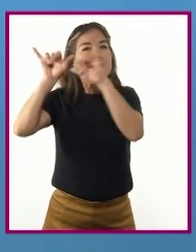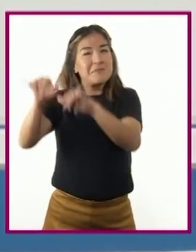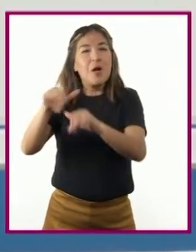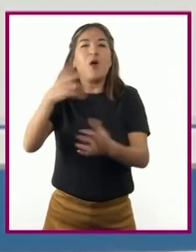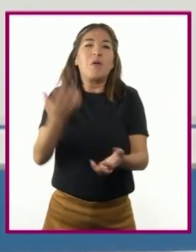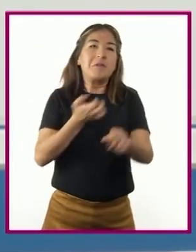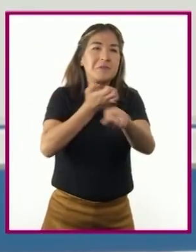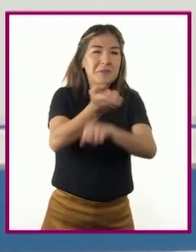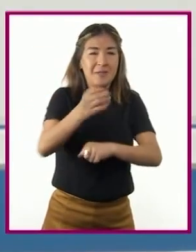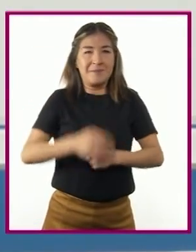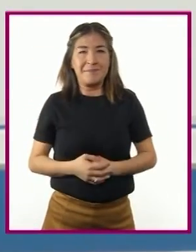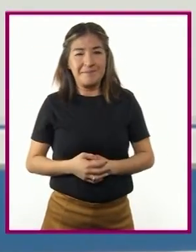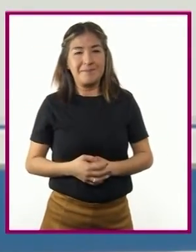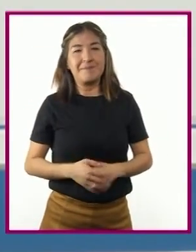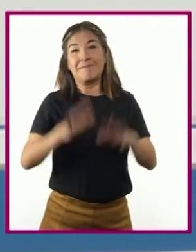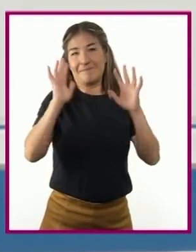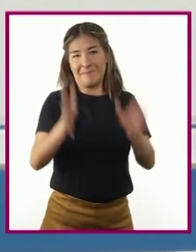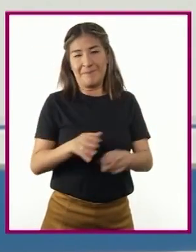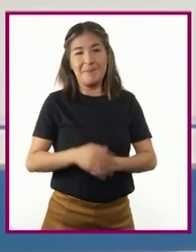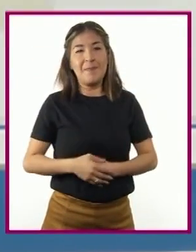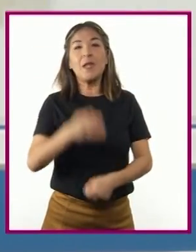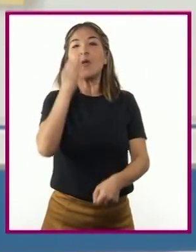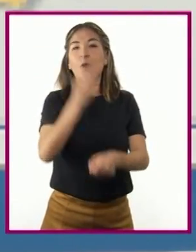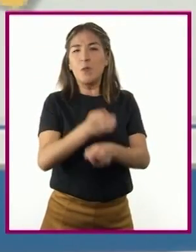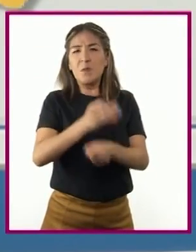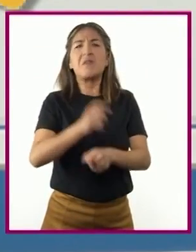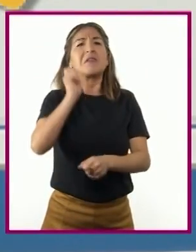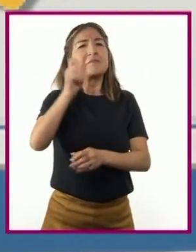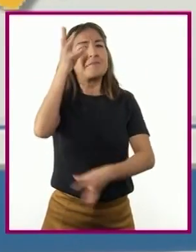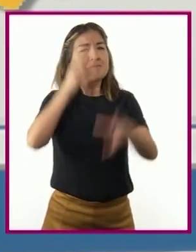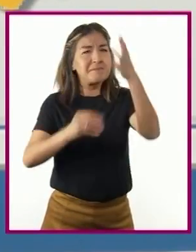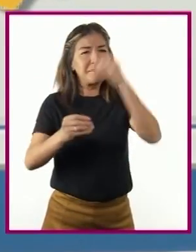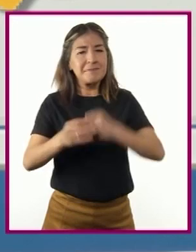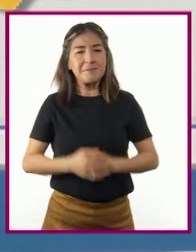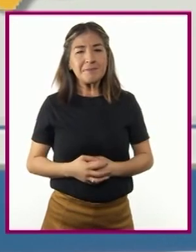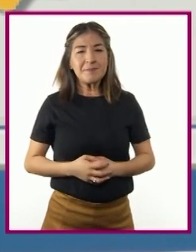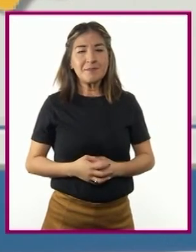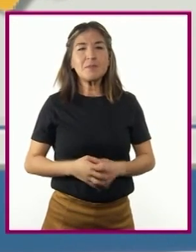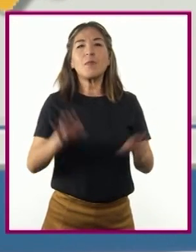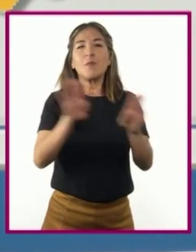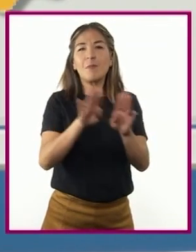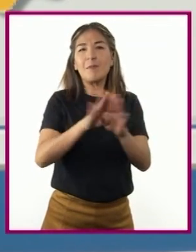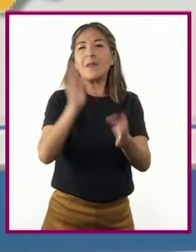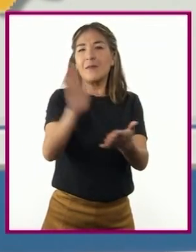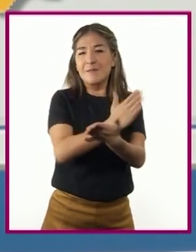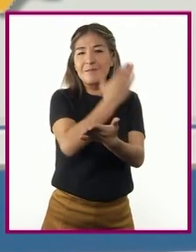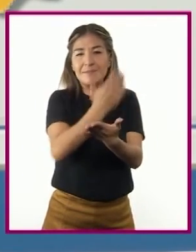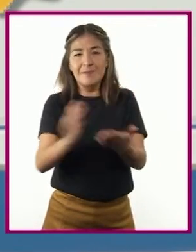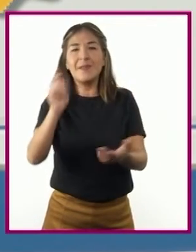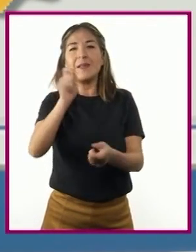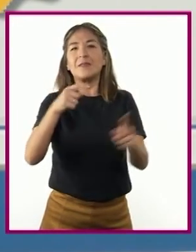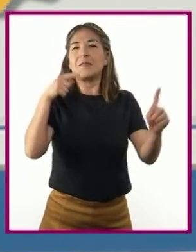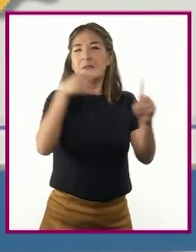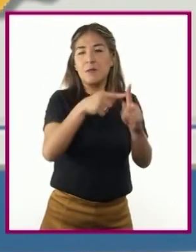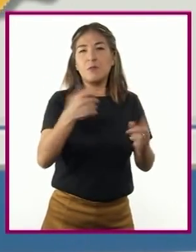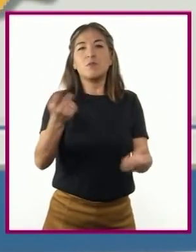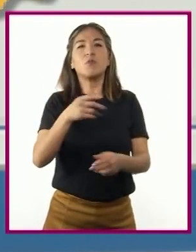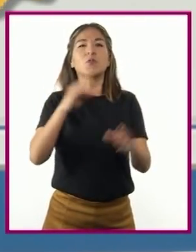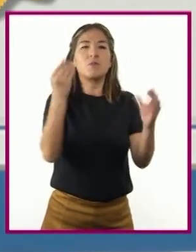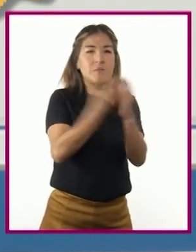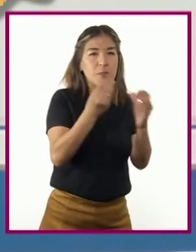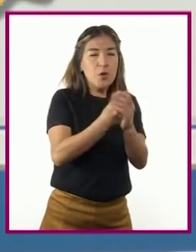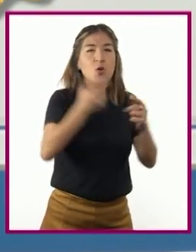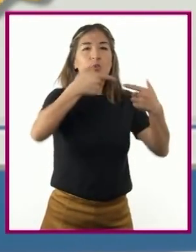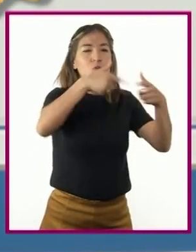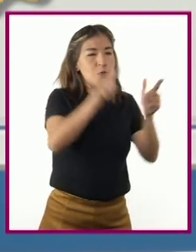estado. Muy bien, el día de hoy aprendimos a distinguir la composición de la población por género y grupos